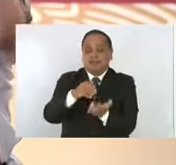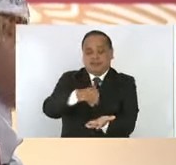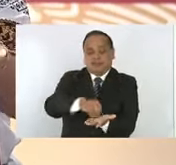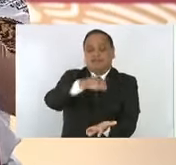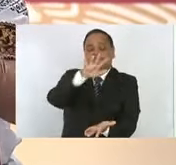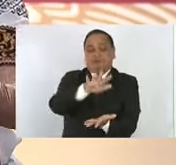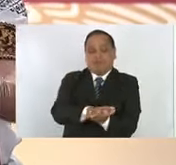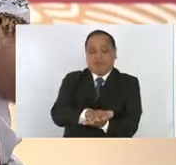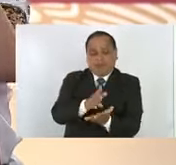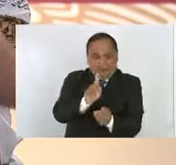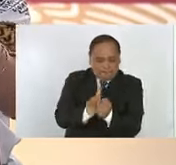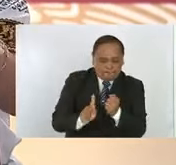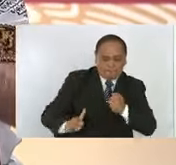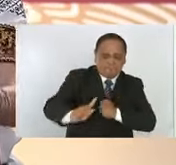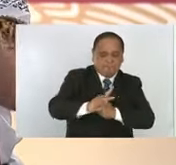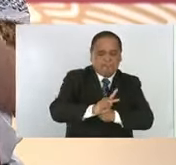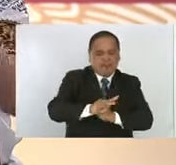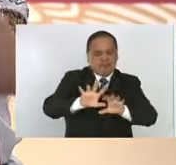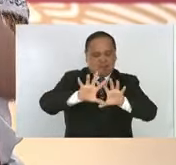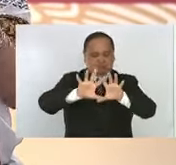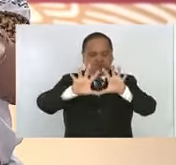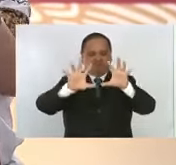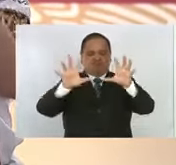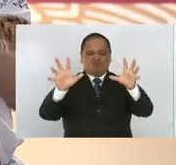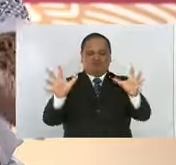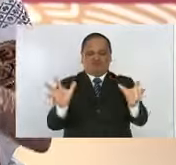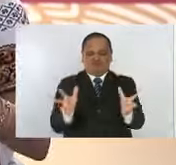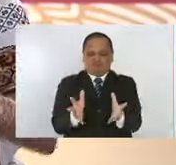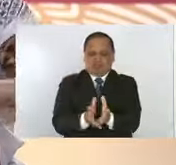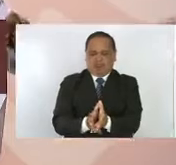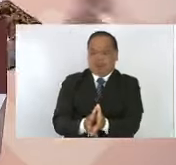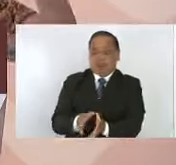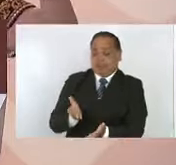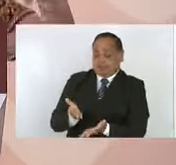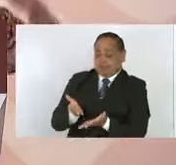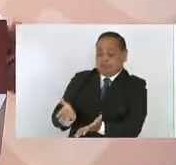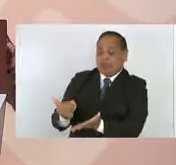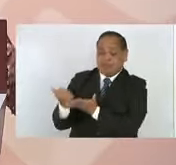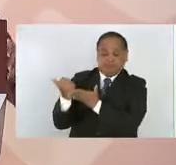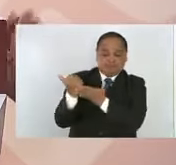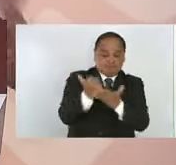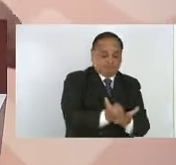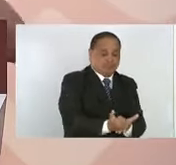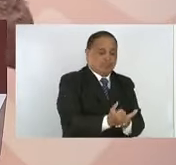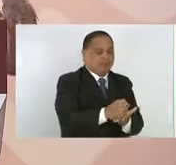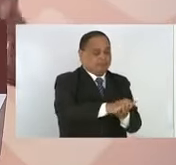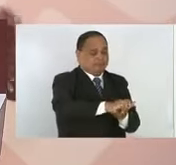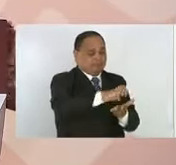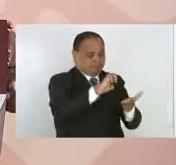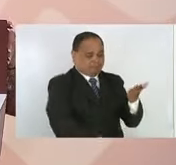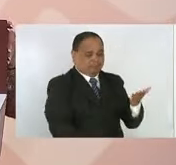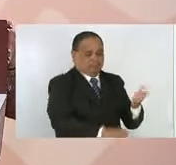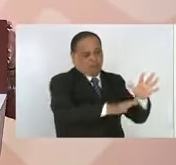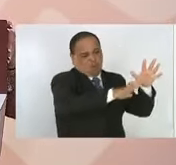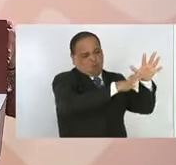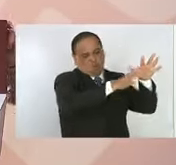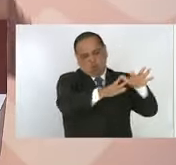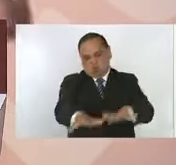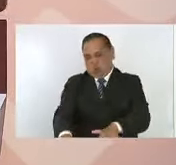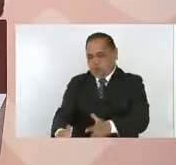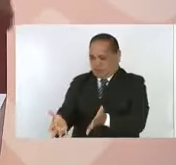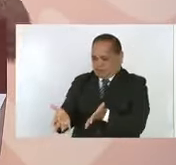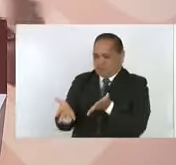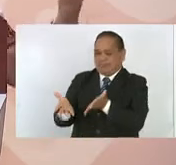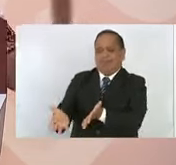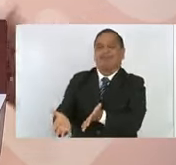son el país del mundo más solidario internacionalmente. Muchos ejemplos para que todos los registremos